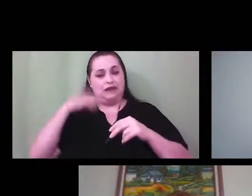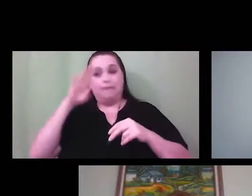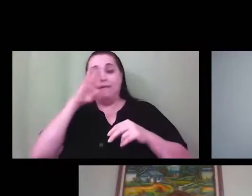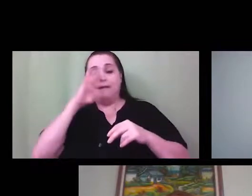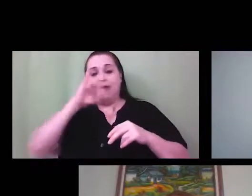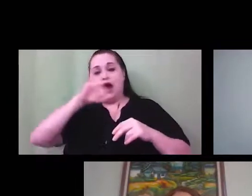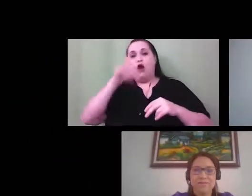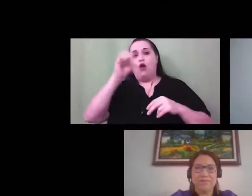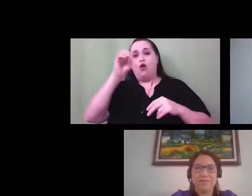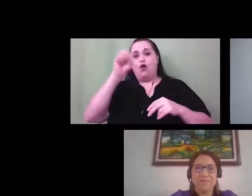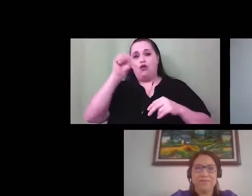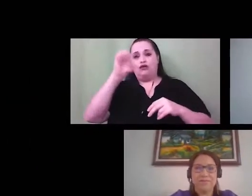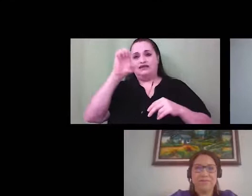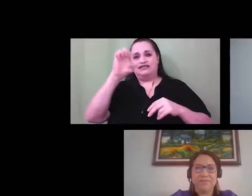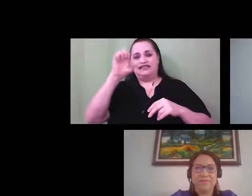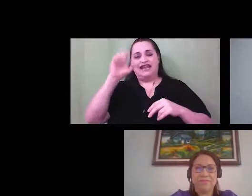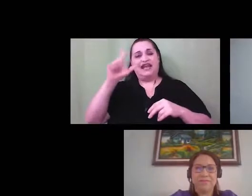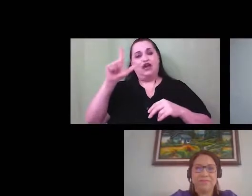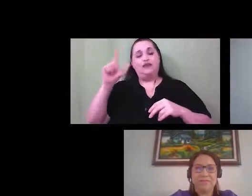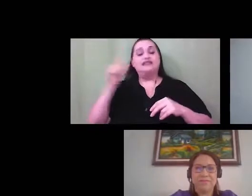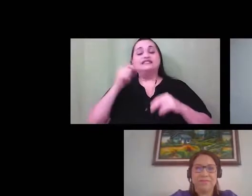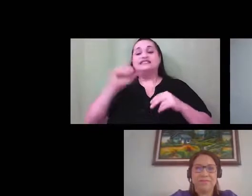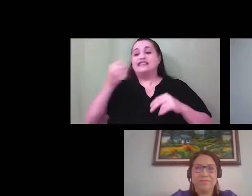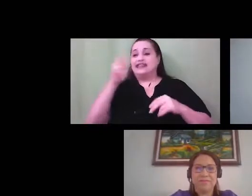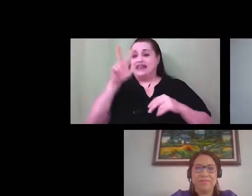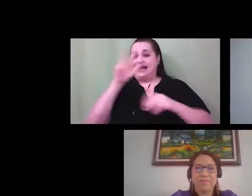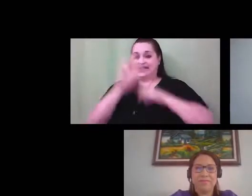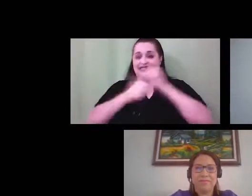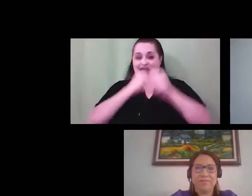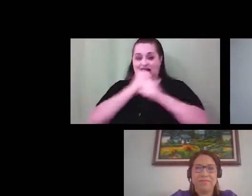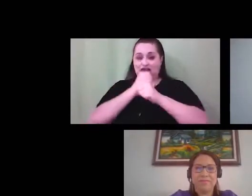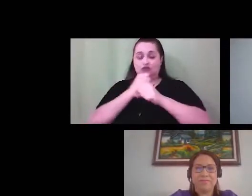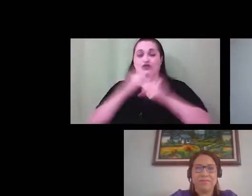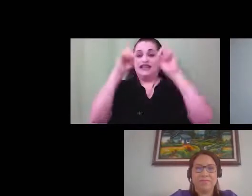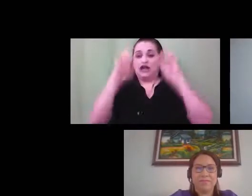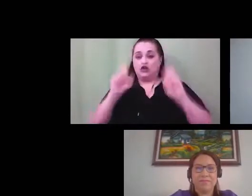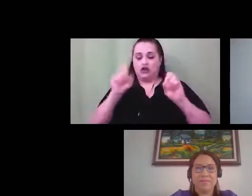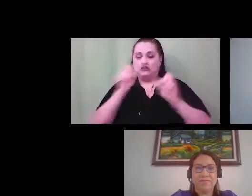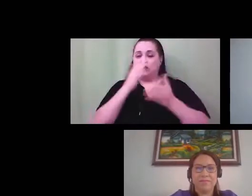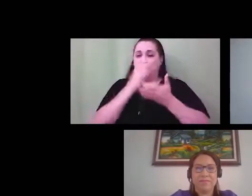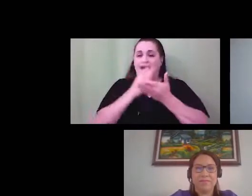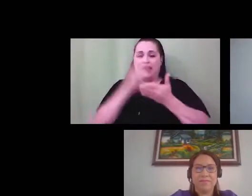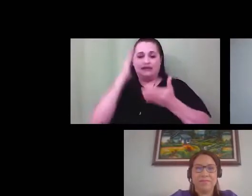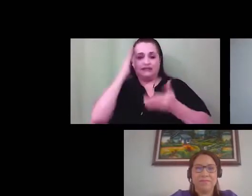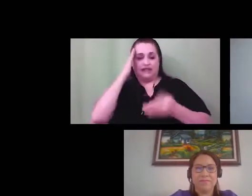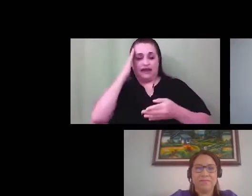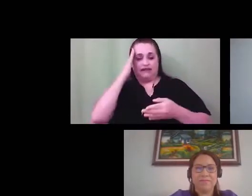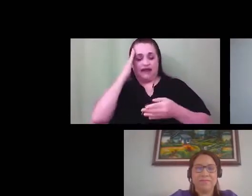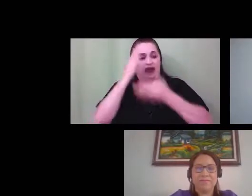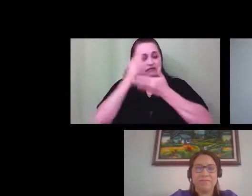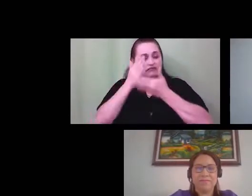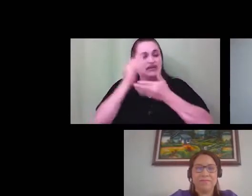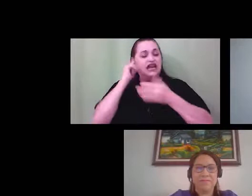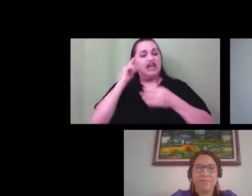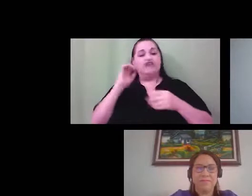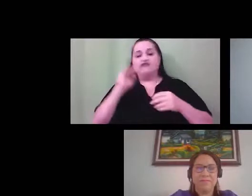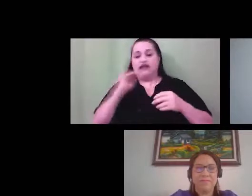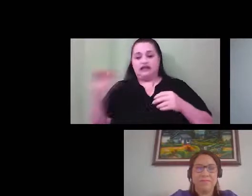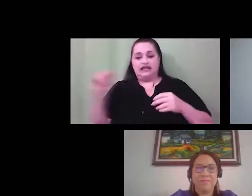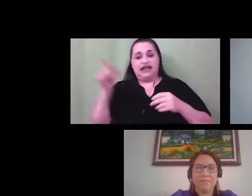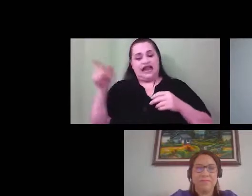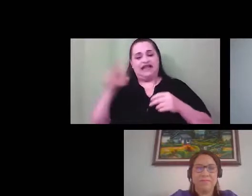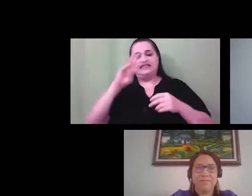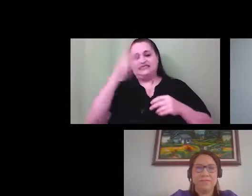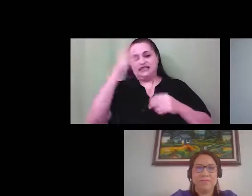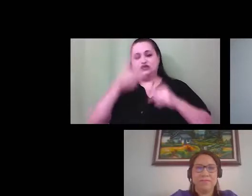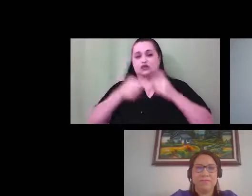Luis, un chico de 13 años con un diagnóstico de parálisis cerebral infantil. Él está cursando el 6º grado